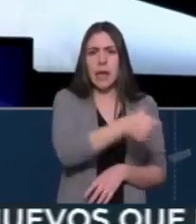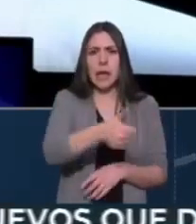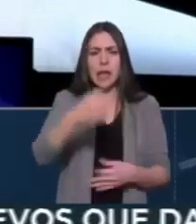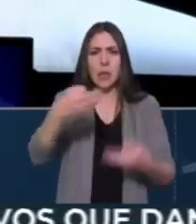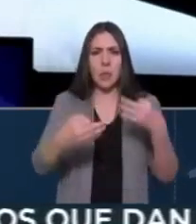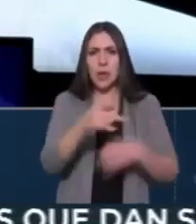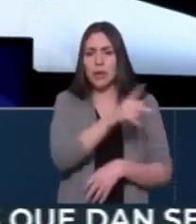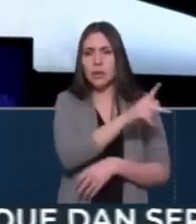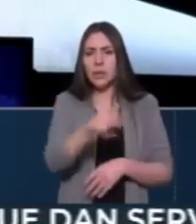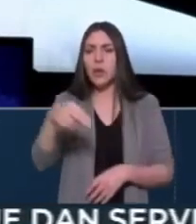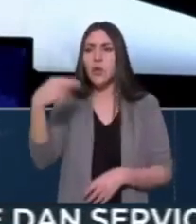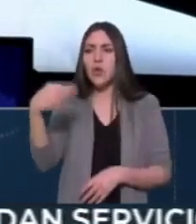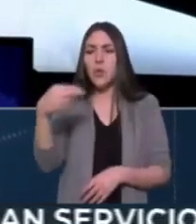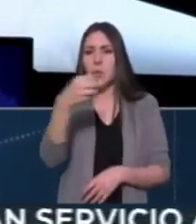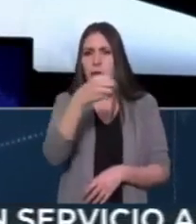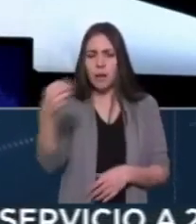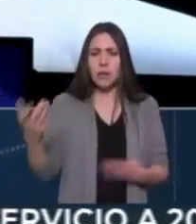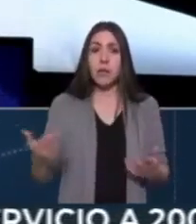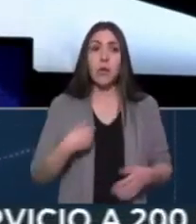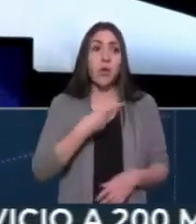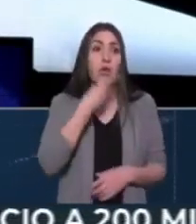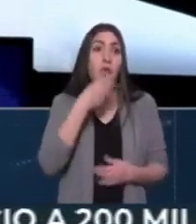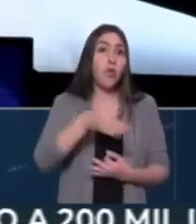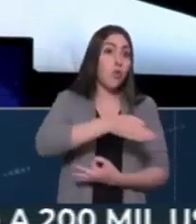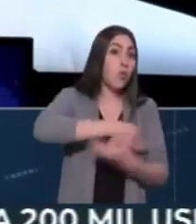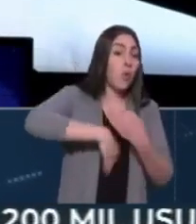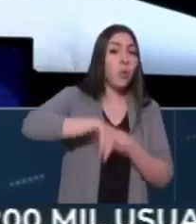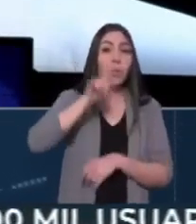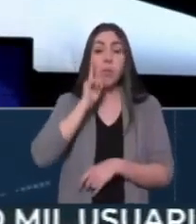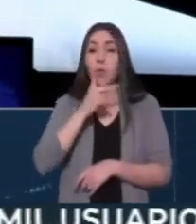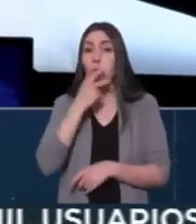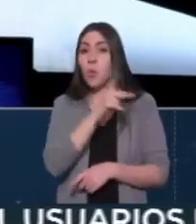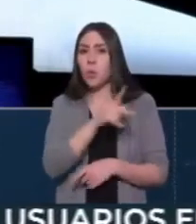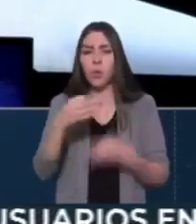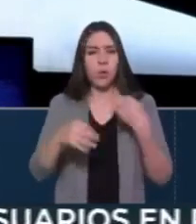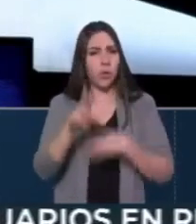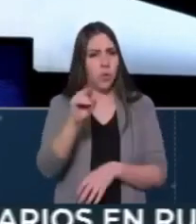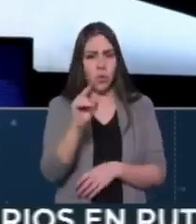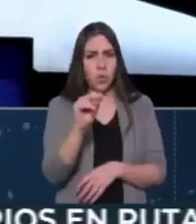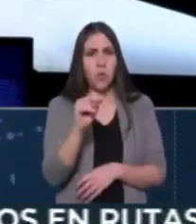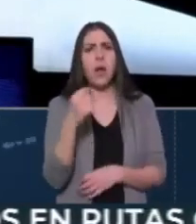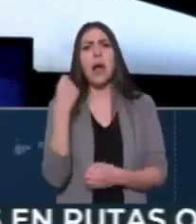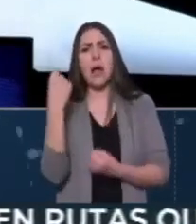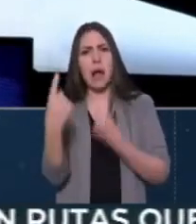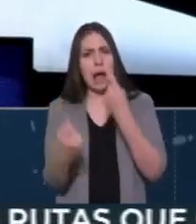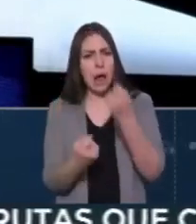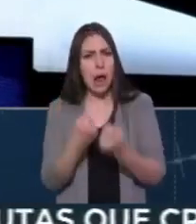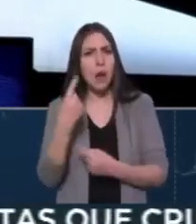que todos, ojo, hay jueces y hay juezas, claro, honestas, pero sí hay un